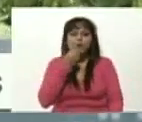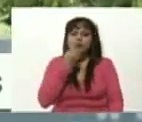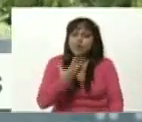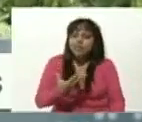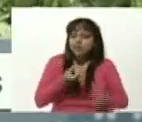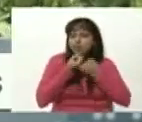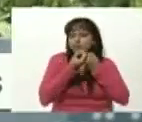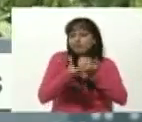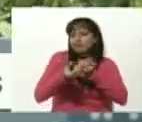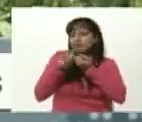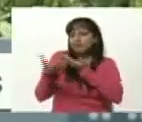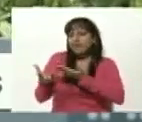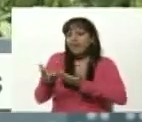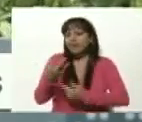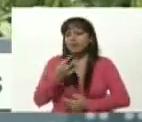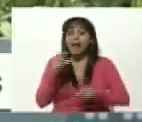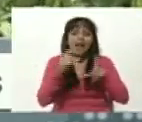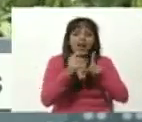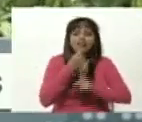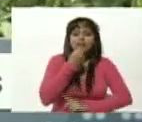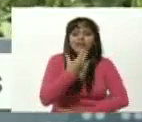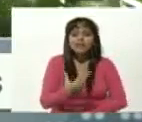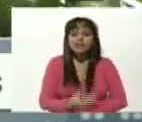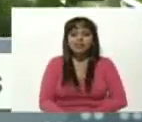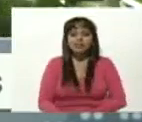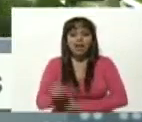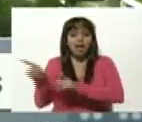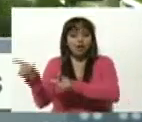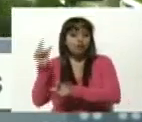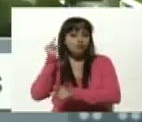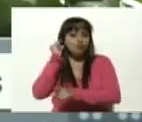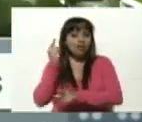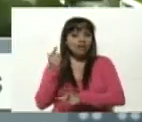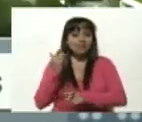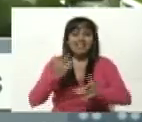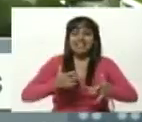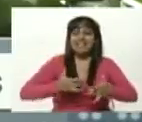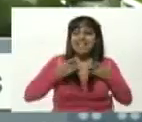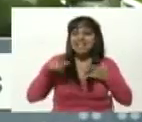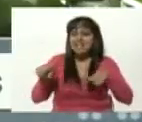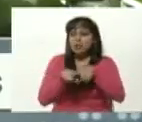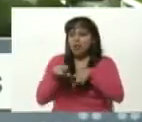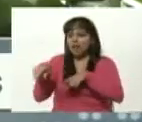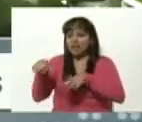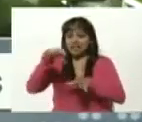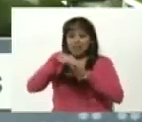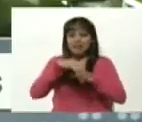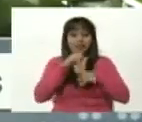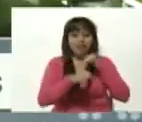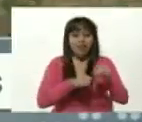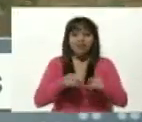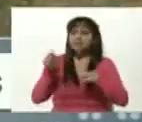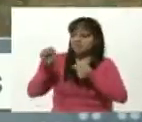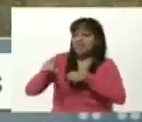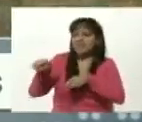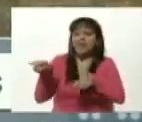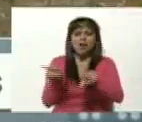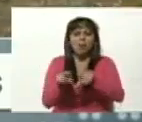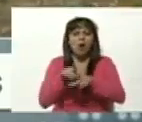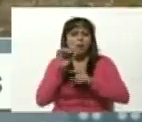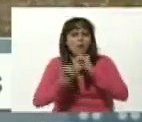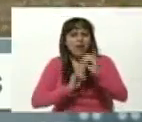¿vale? Casandra, ella cree y siente que son sus bebés. Y son tus bebés, Casandra.